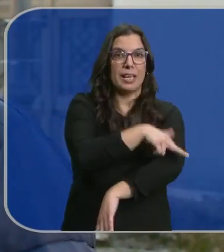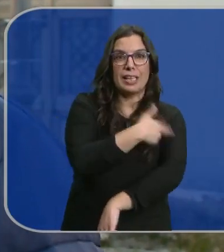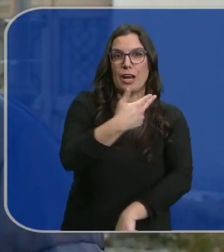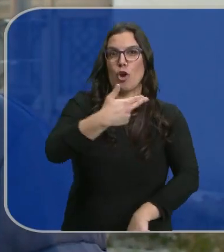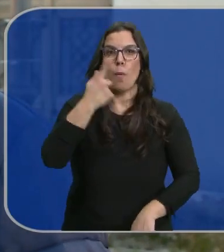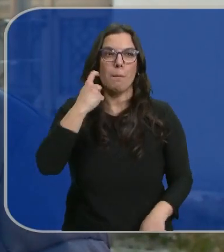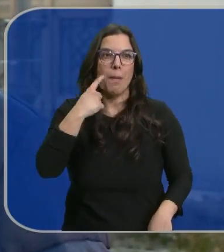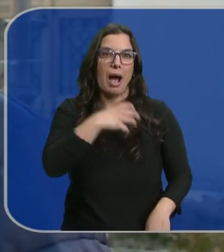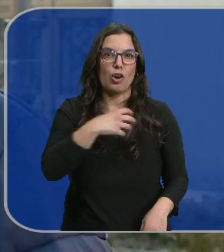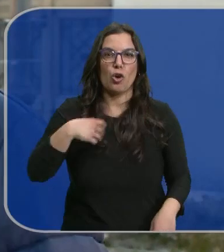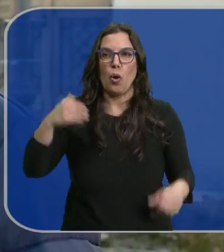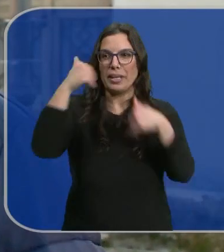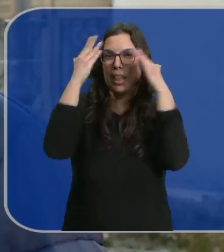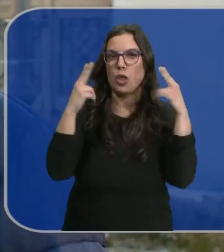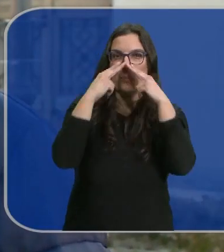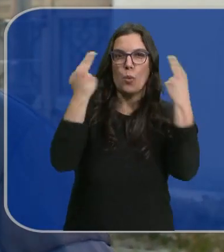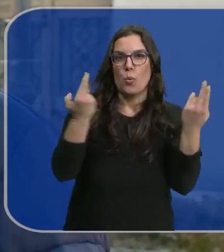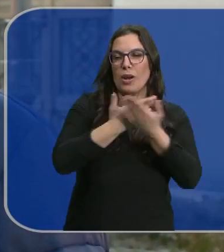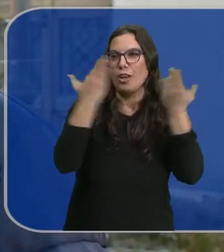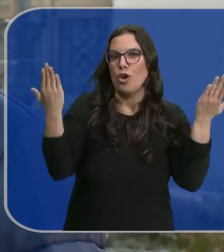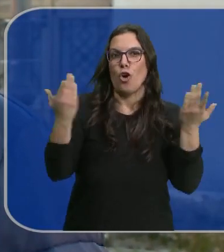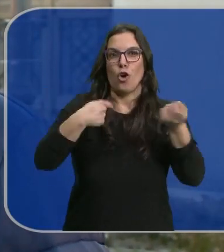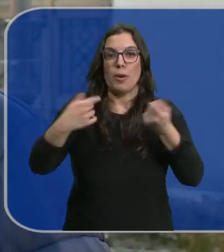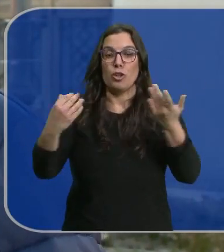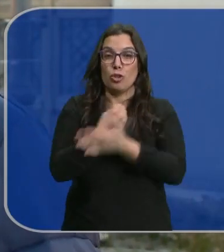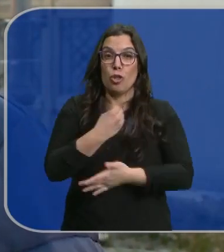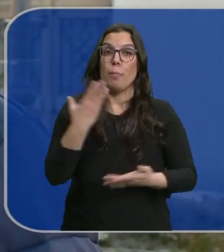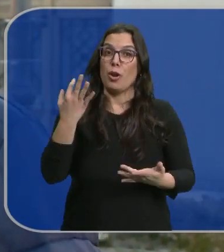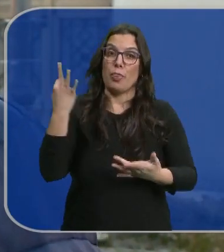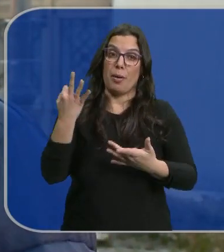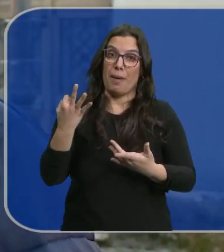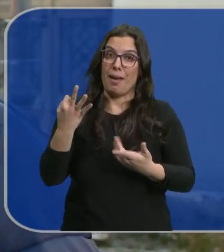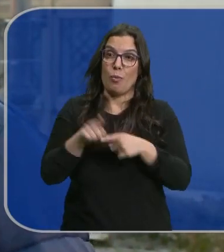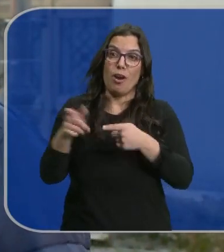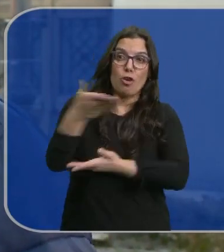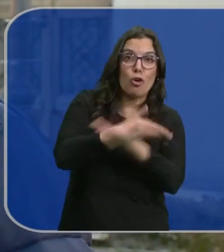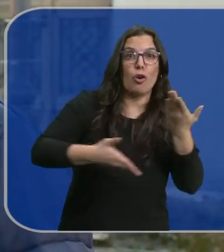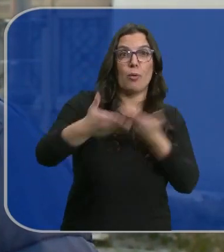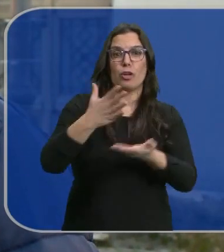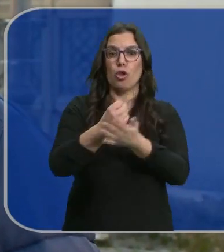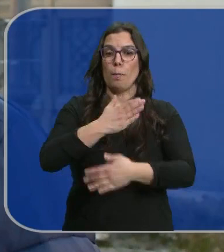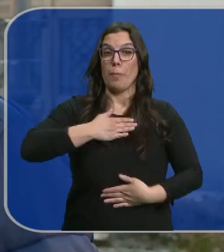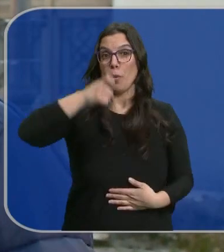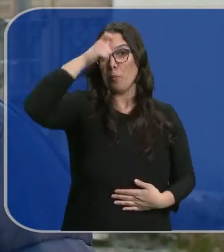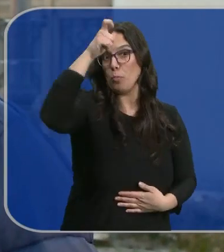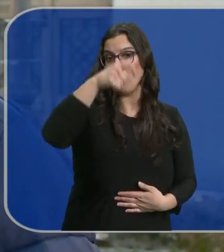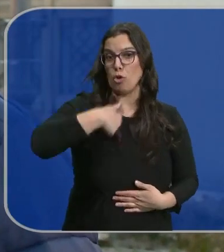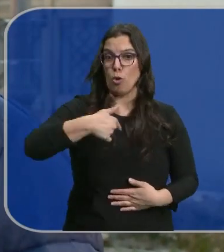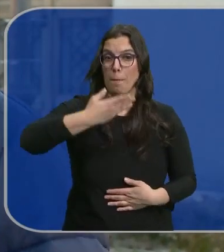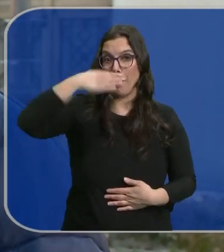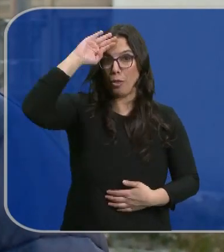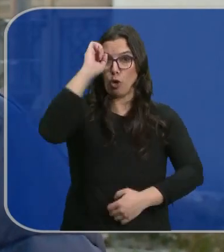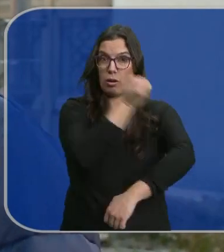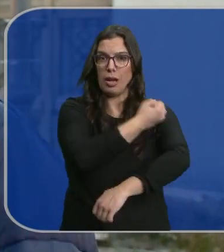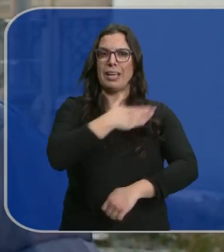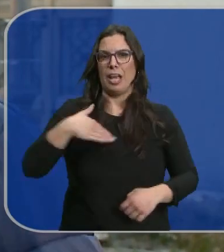sanitarios, bancarios, de atención al público, comercio, pues entonces todos tienen que dar un paso adelante en decir, es mi pueblo, estoy aquí empadronado